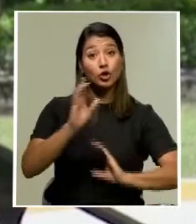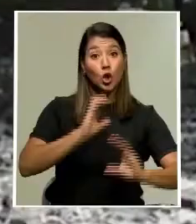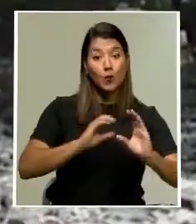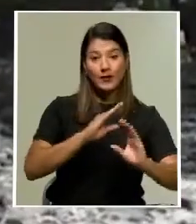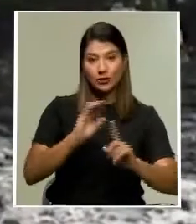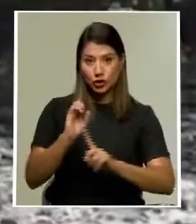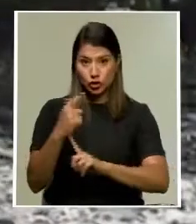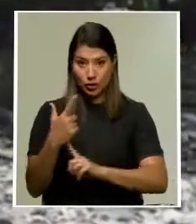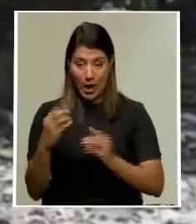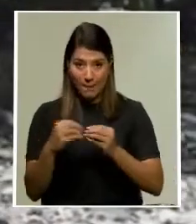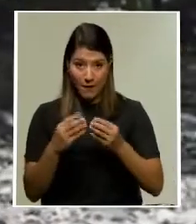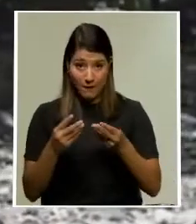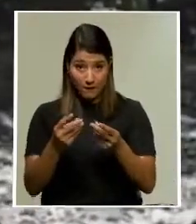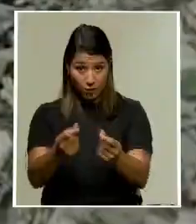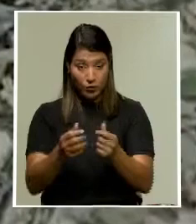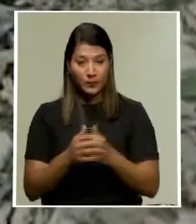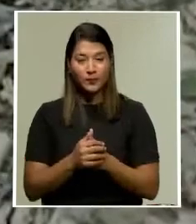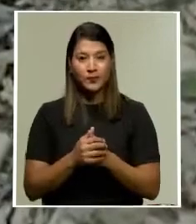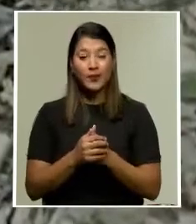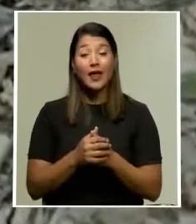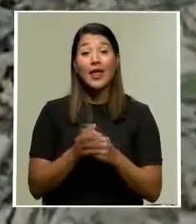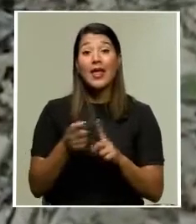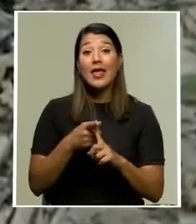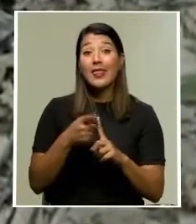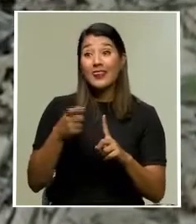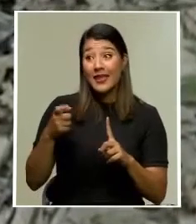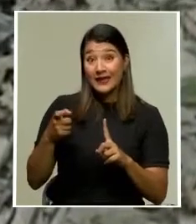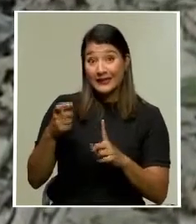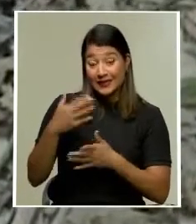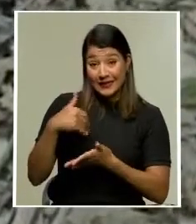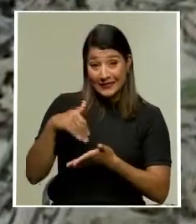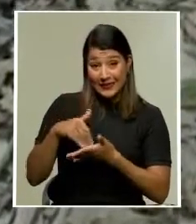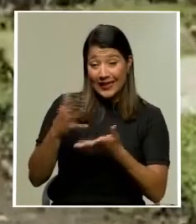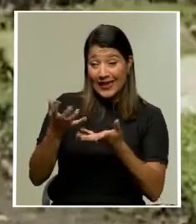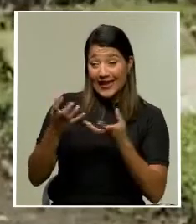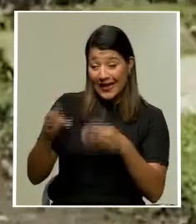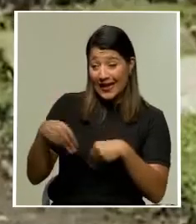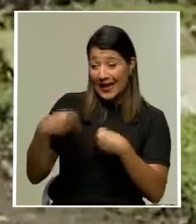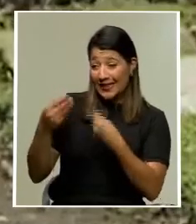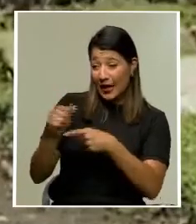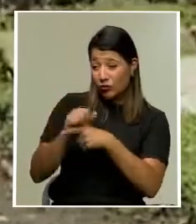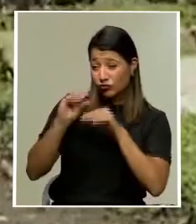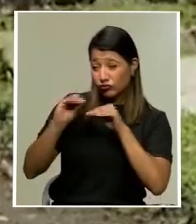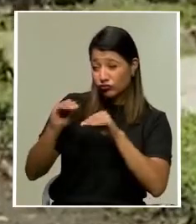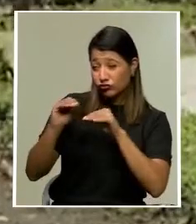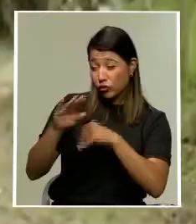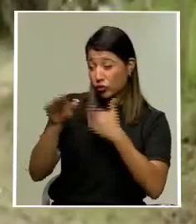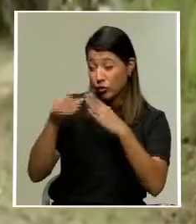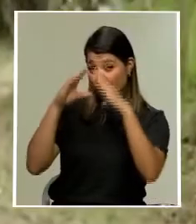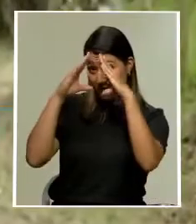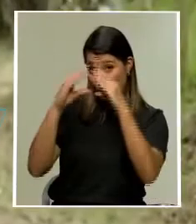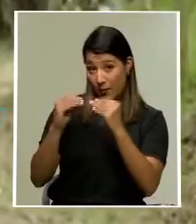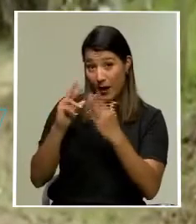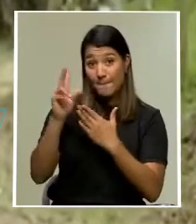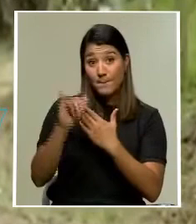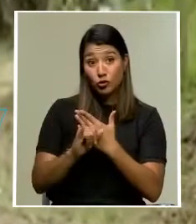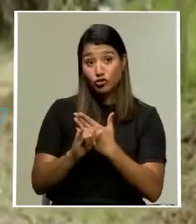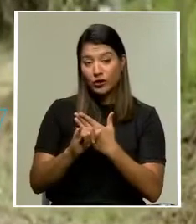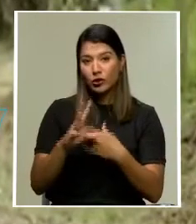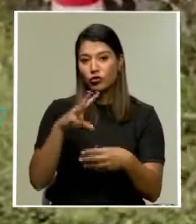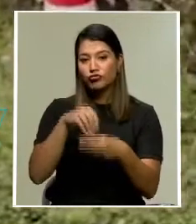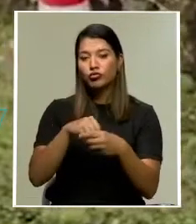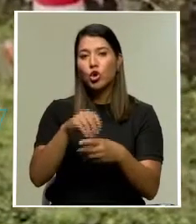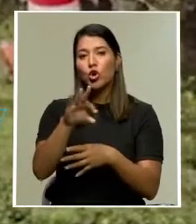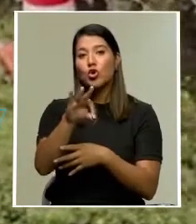fluidez. Desde la unidad ejecutora se les brindará toda la capacitación y el proyecto abarcará casi 920